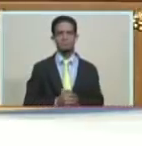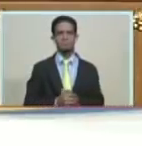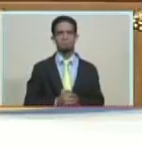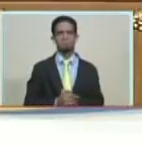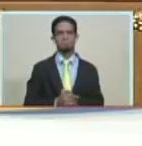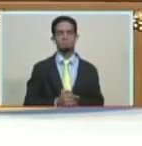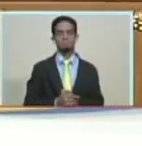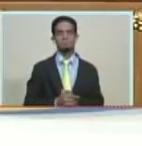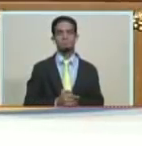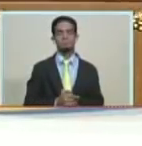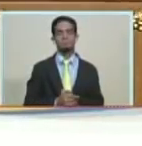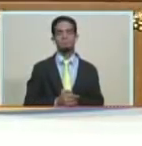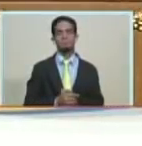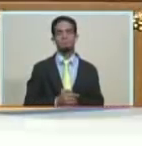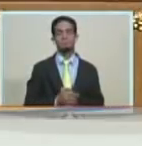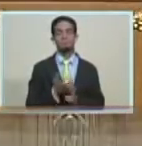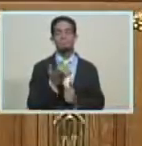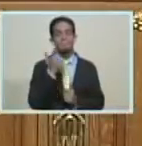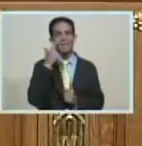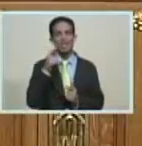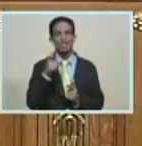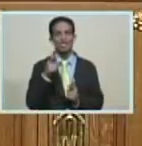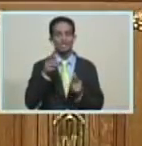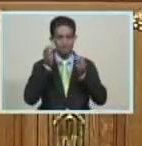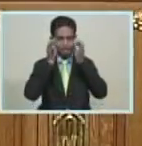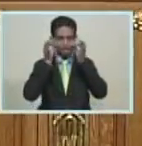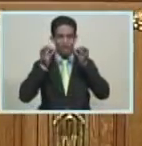Pero no veamos solo la viga en el ojo propio.